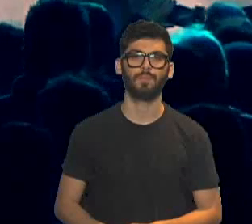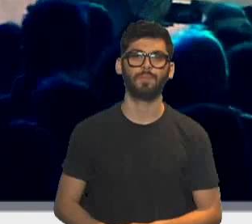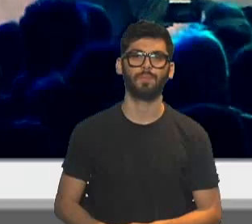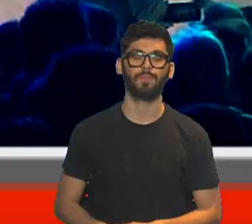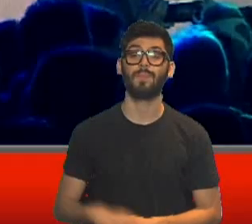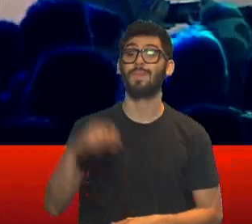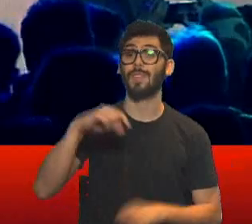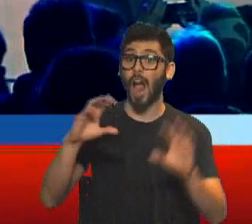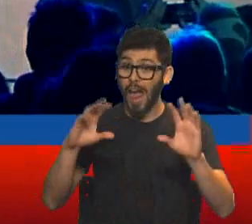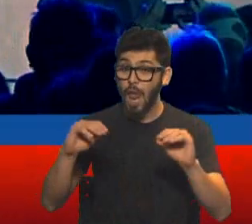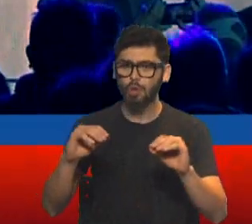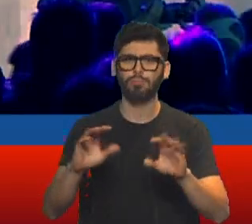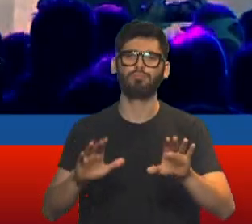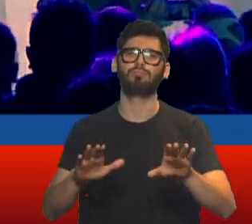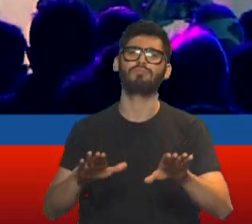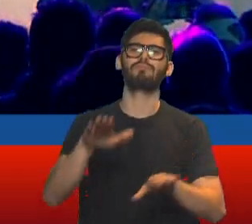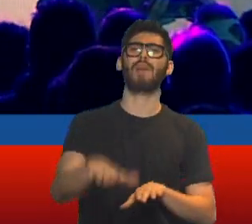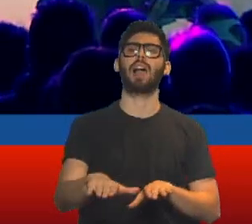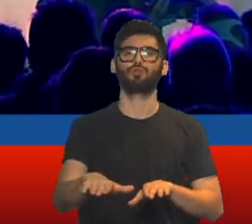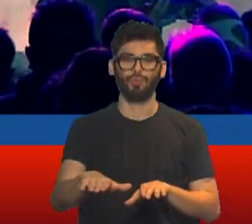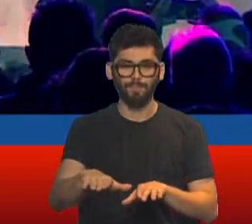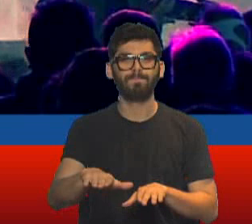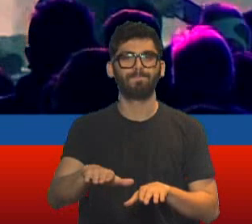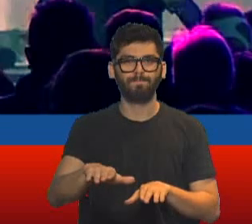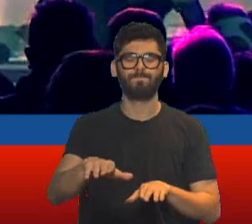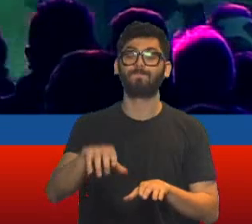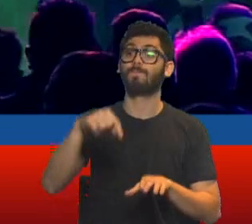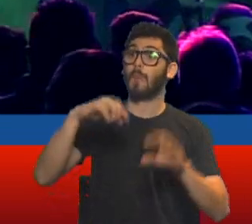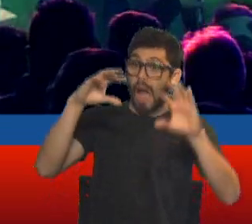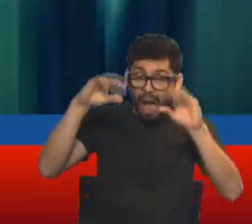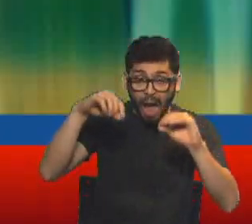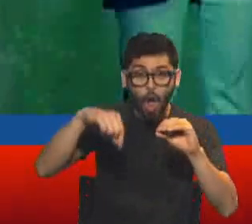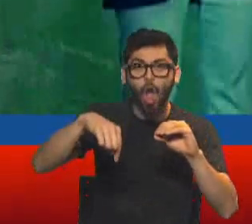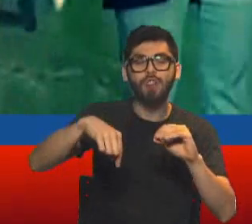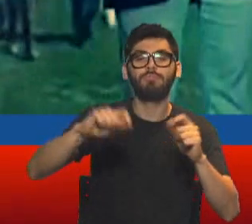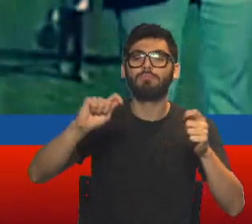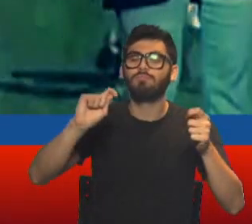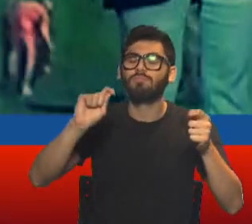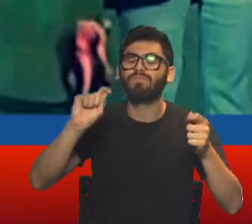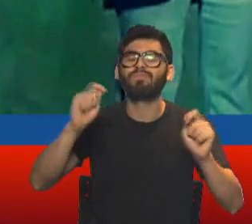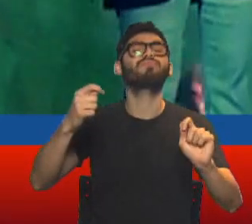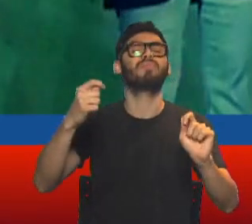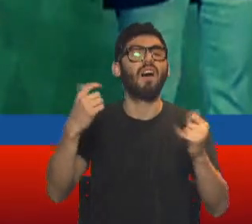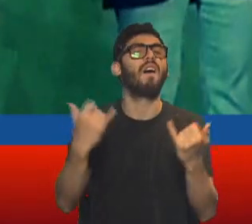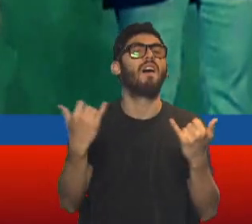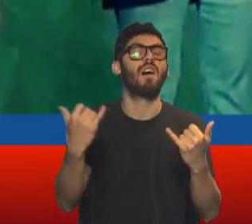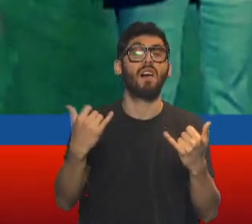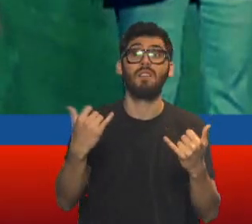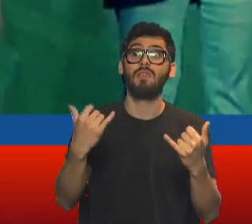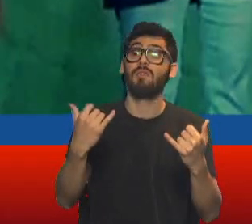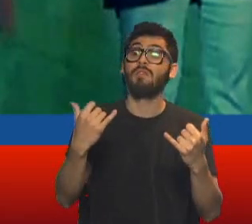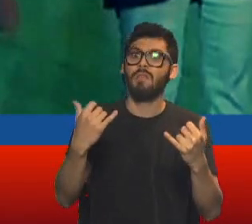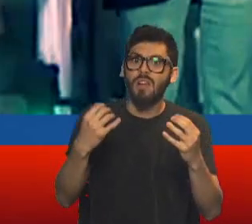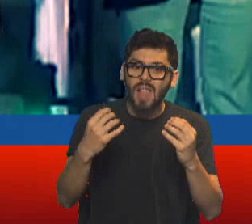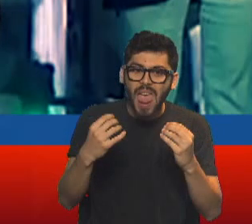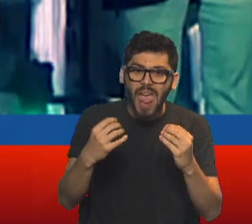Esta noche hubo un primer paso. Esta noche algo cambió. Empezamos a recuperar algo que creímos